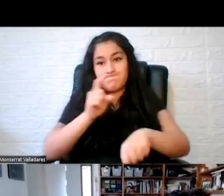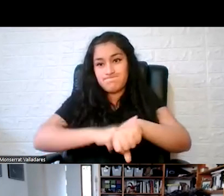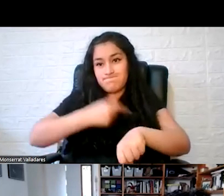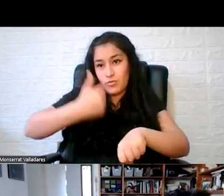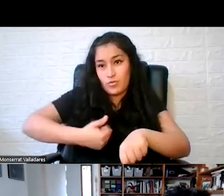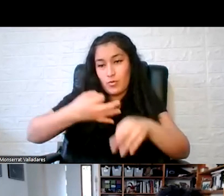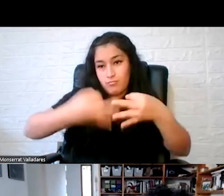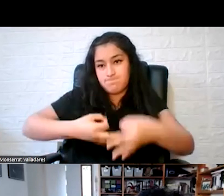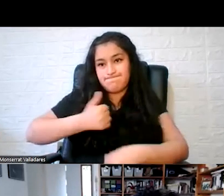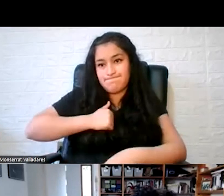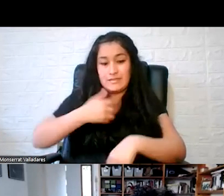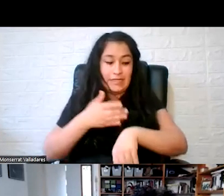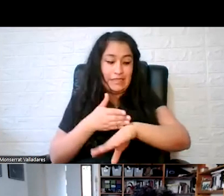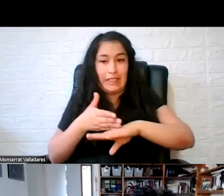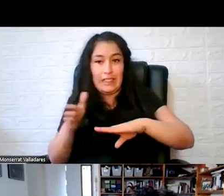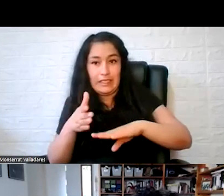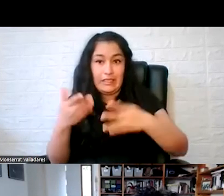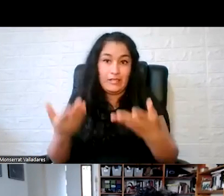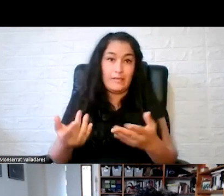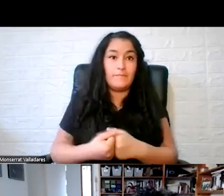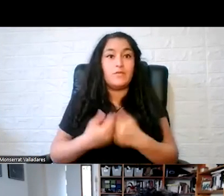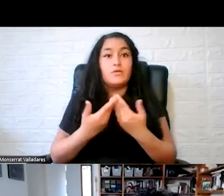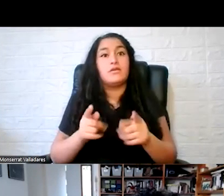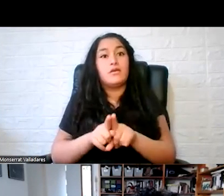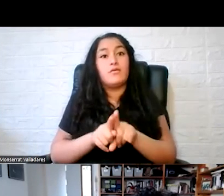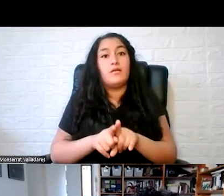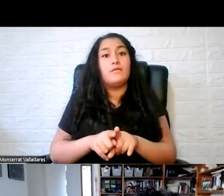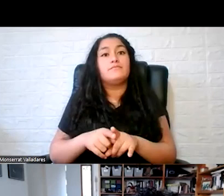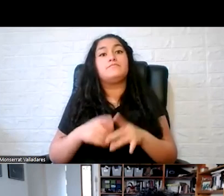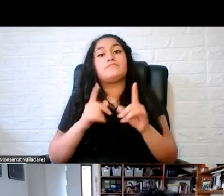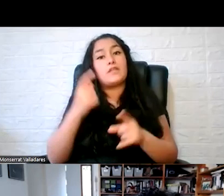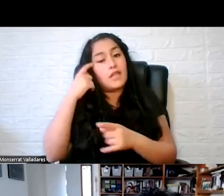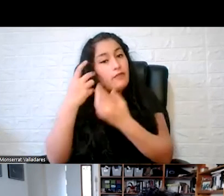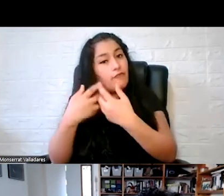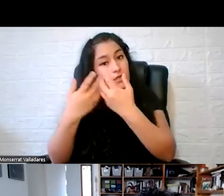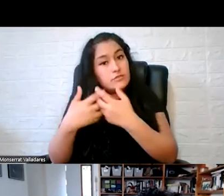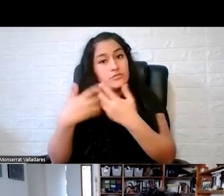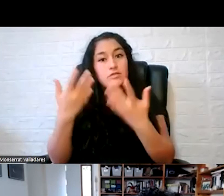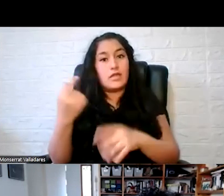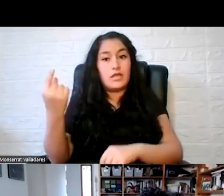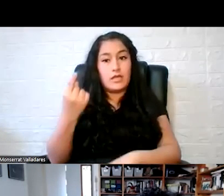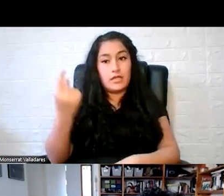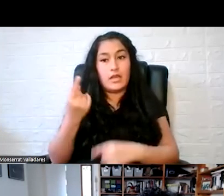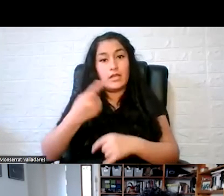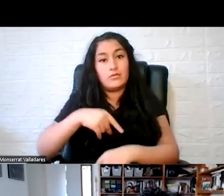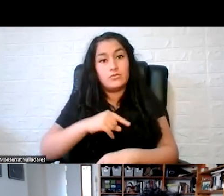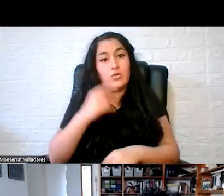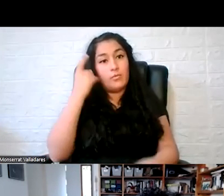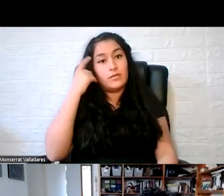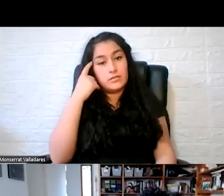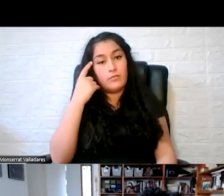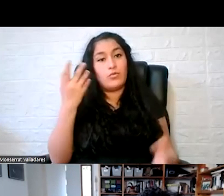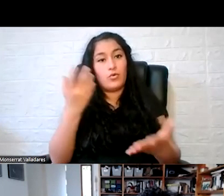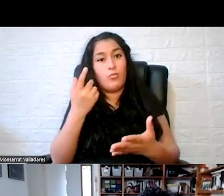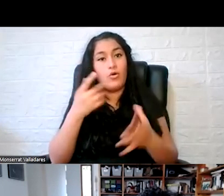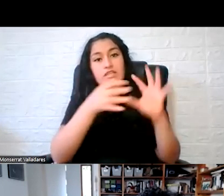poquito pasadas. Así que lo primero es, como reflexión quizás general, es interesante ver cómo de manera transversal en